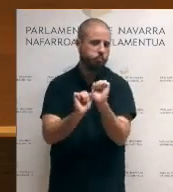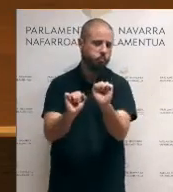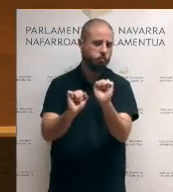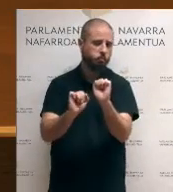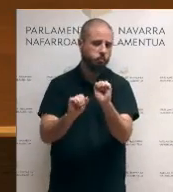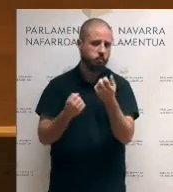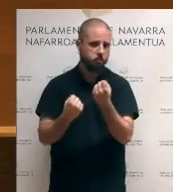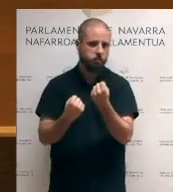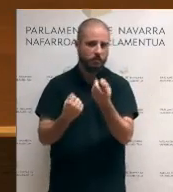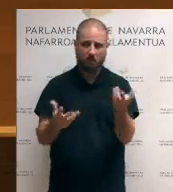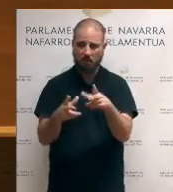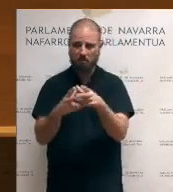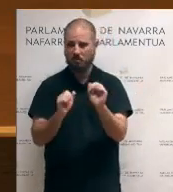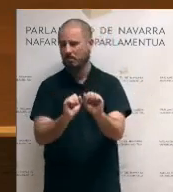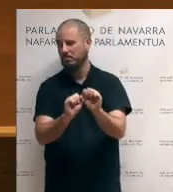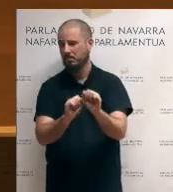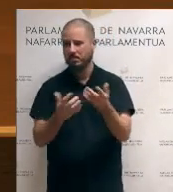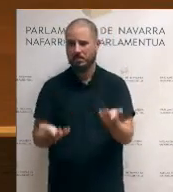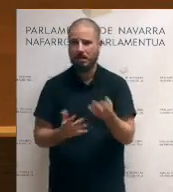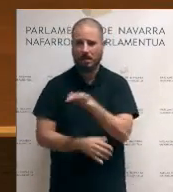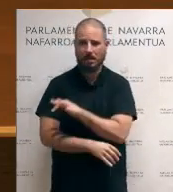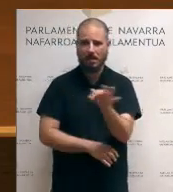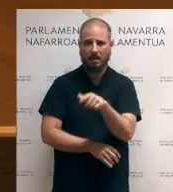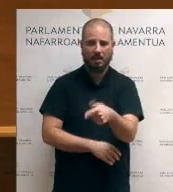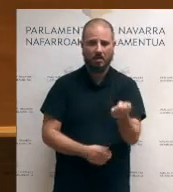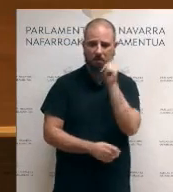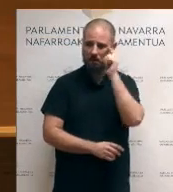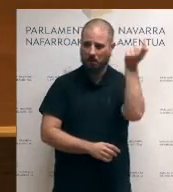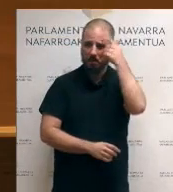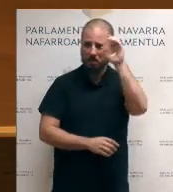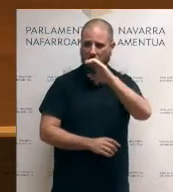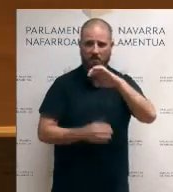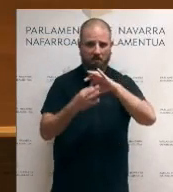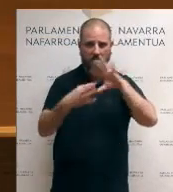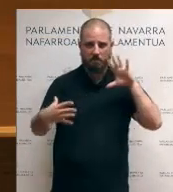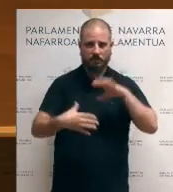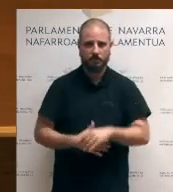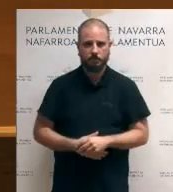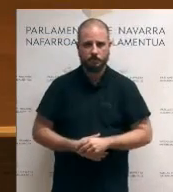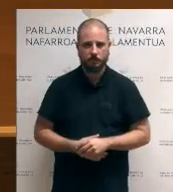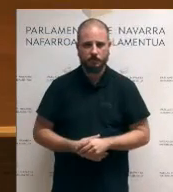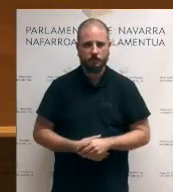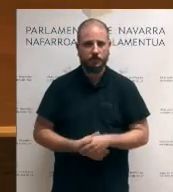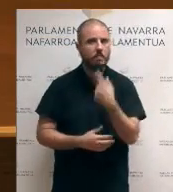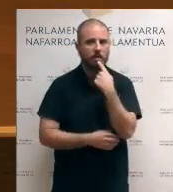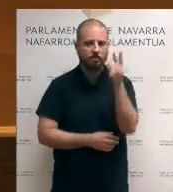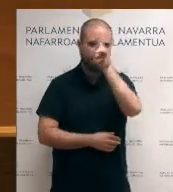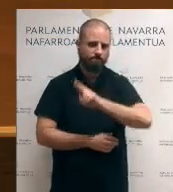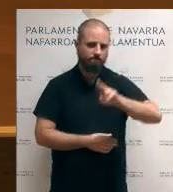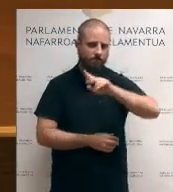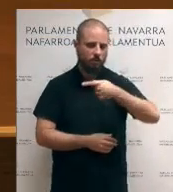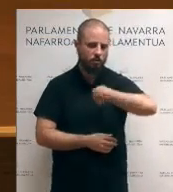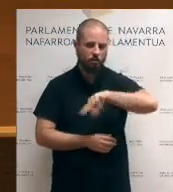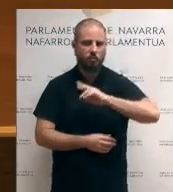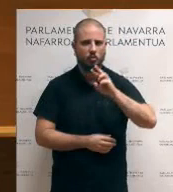veces, por una parte de la sociedad y que además está bastante alejada de cualquier concepción científica. Y quiero insistir en una idea que hemos repetido desde UPN